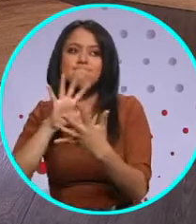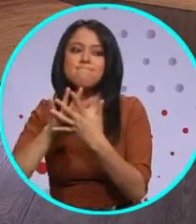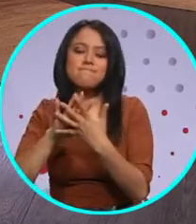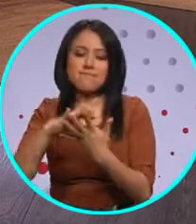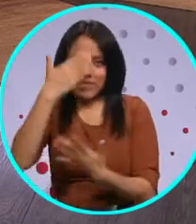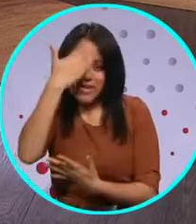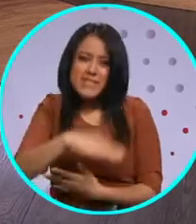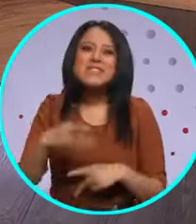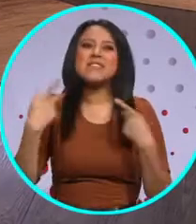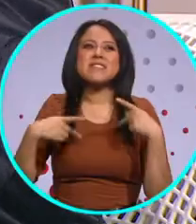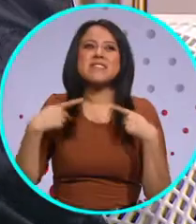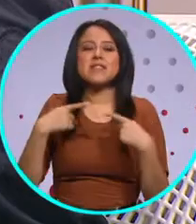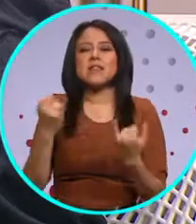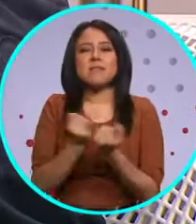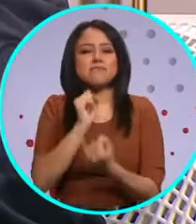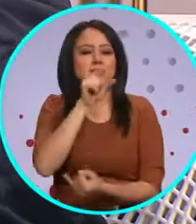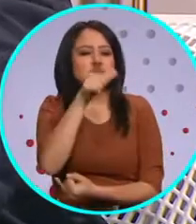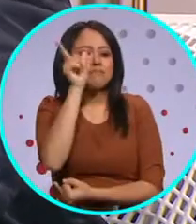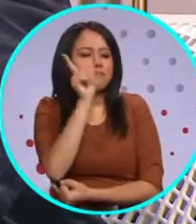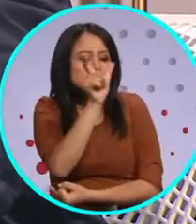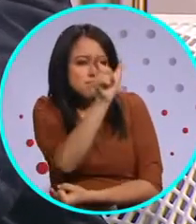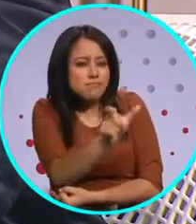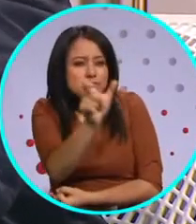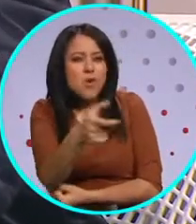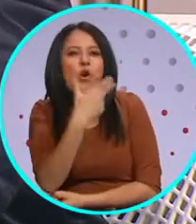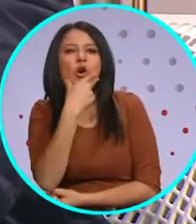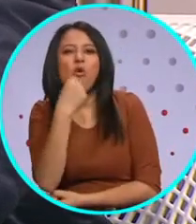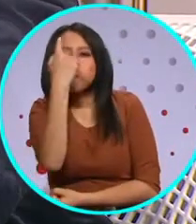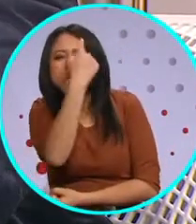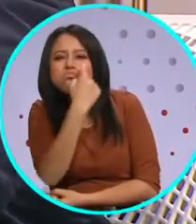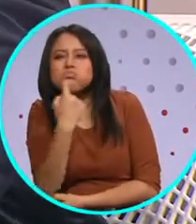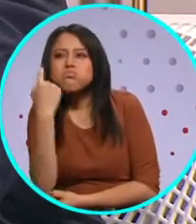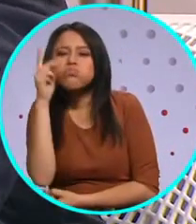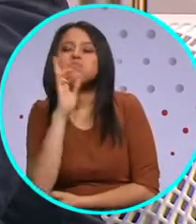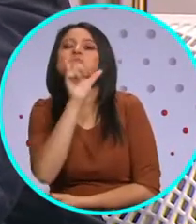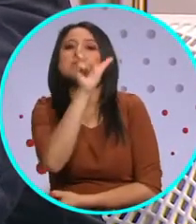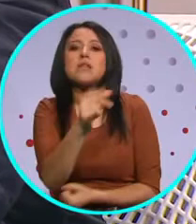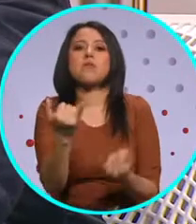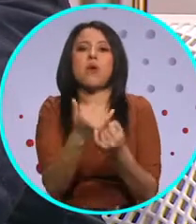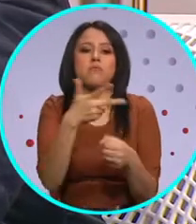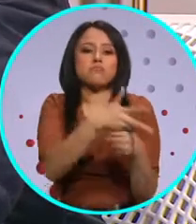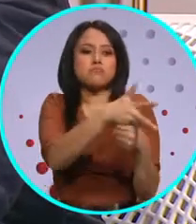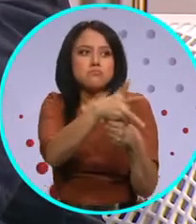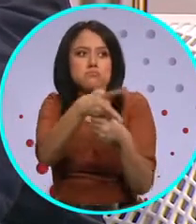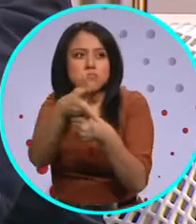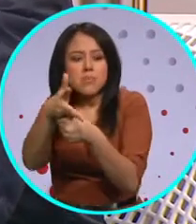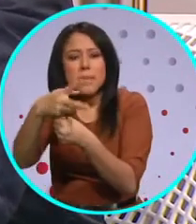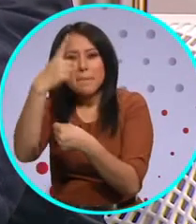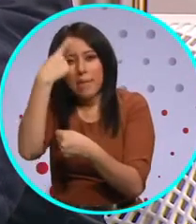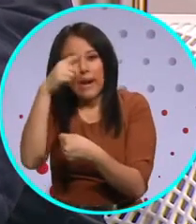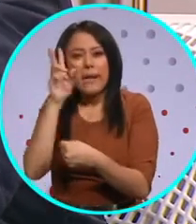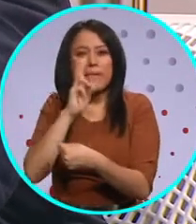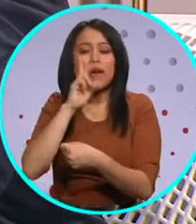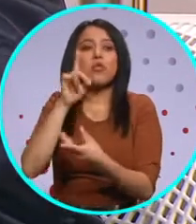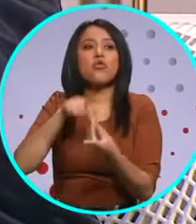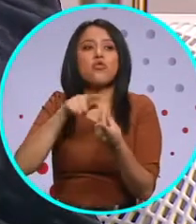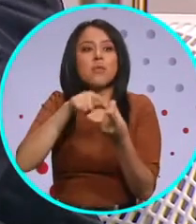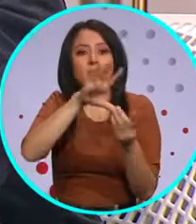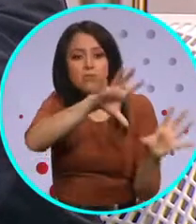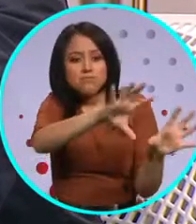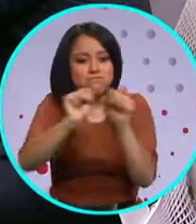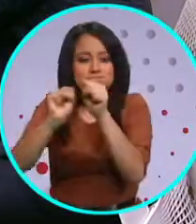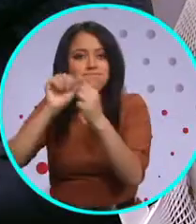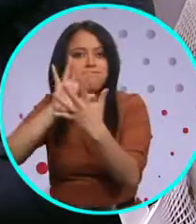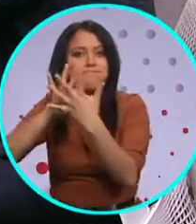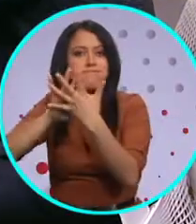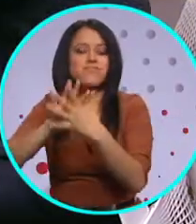identificación de los delincuentes de felicia mente en las cámaras y la ubicación en donde estaban para poder lograr su detención esto que nos